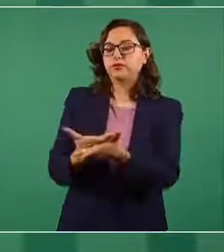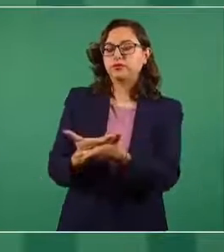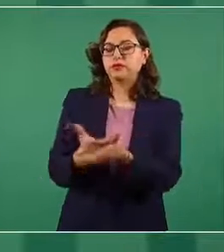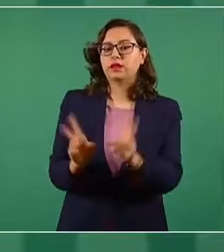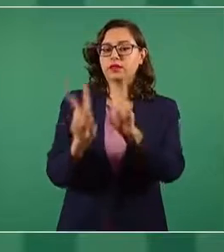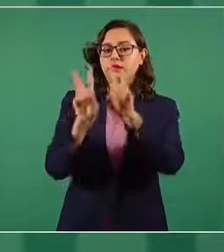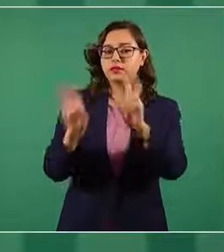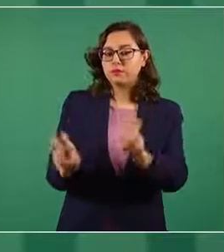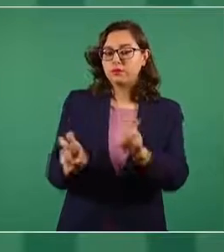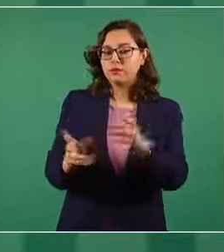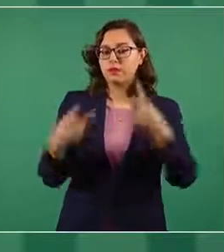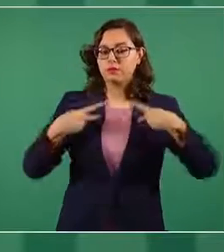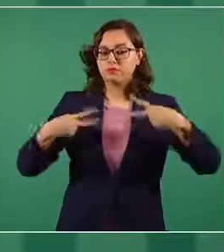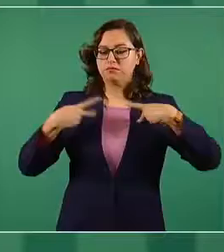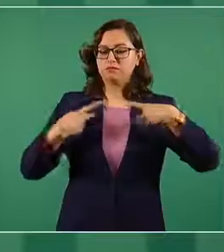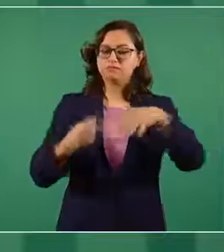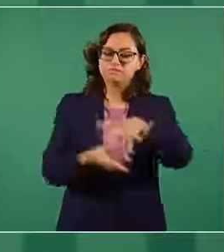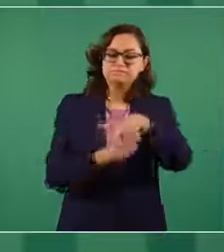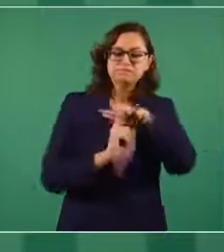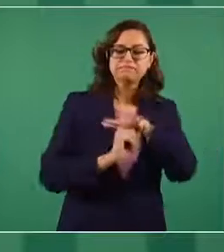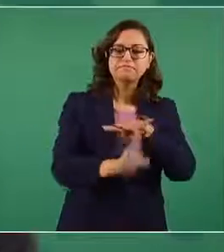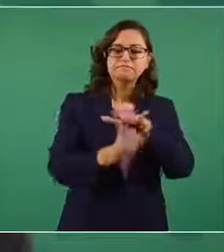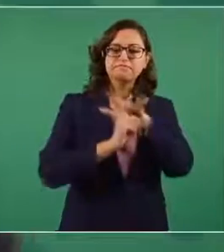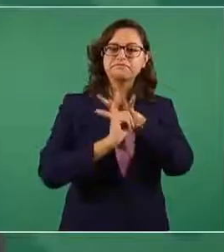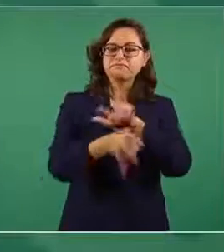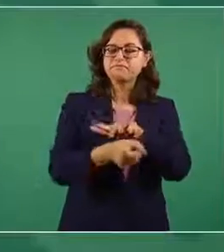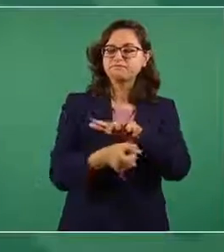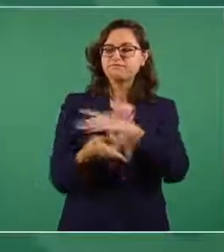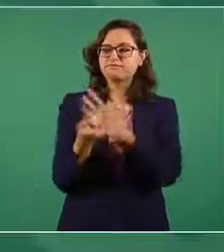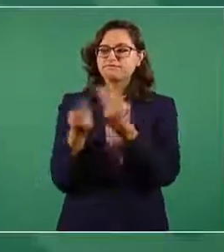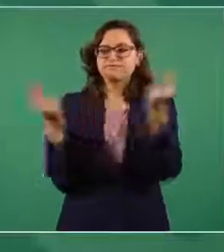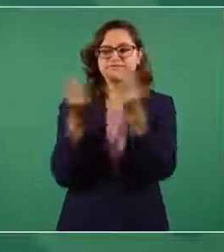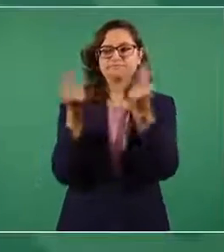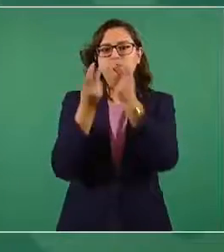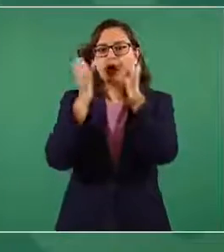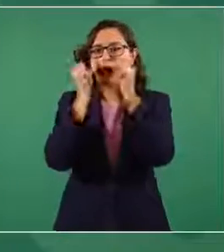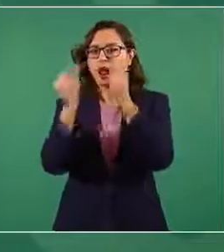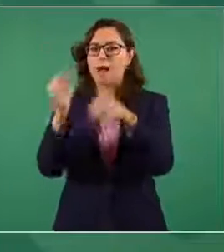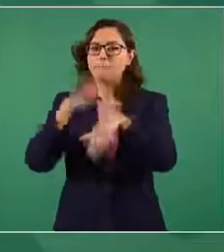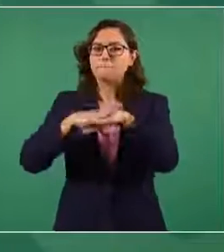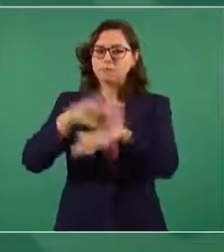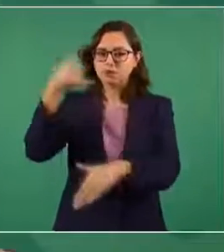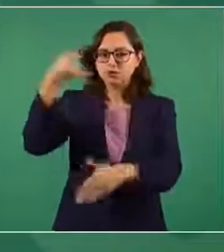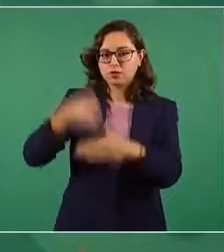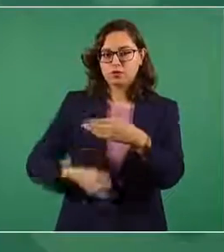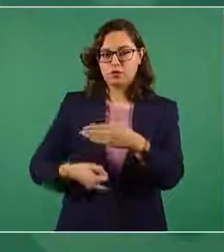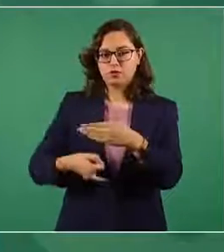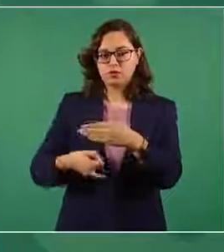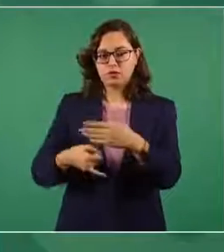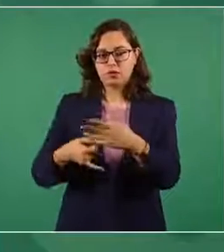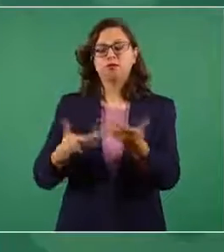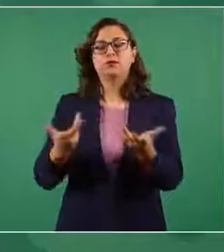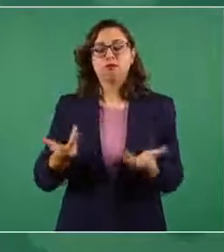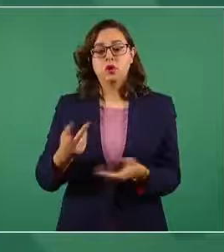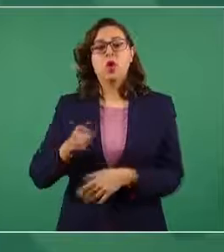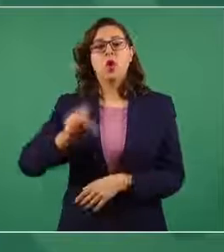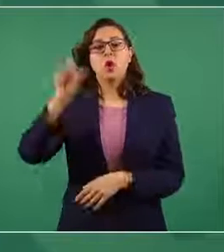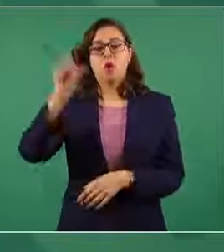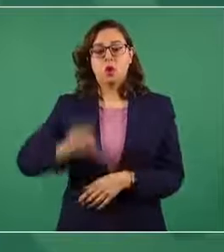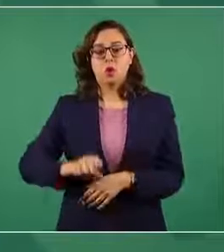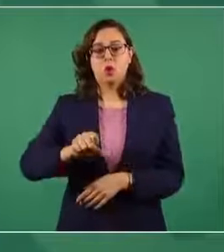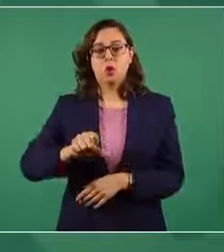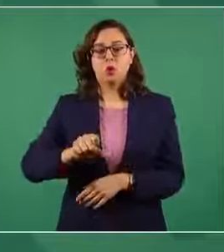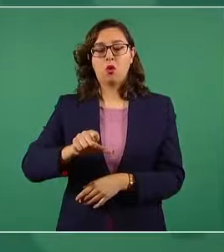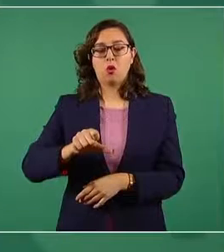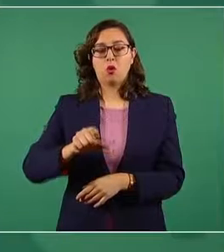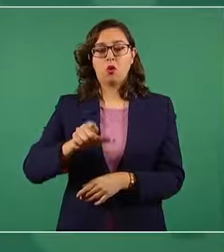de fondo de la migración, que eso está vinculado con la visita que tenemos hoy, que encabeza